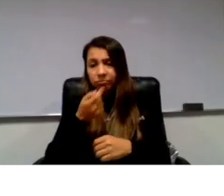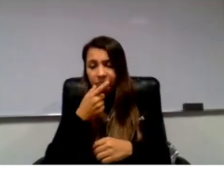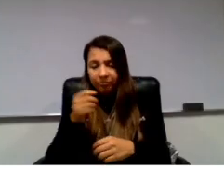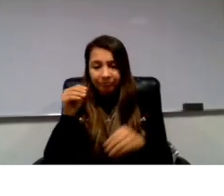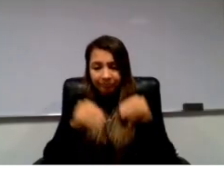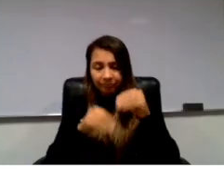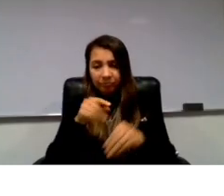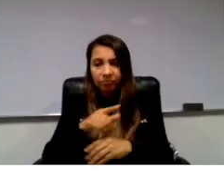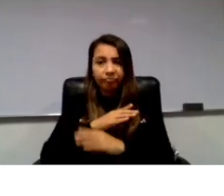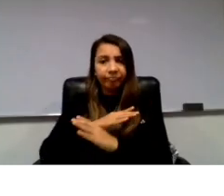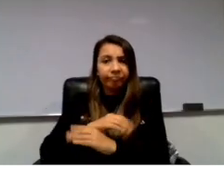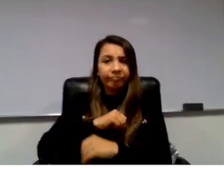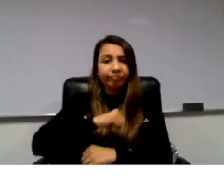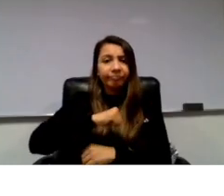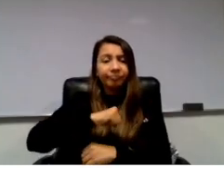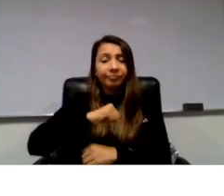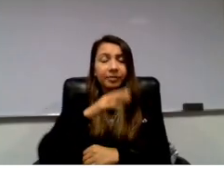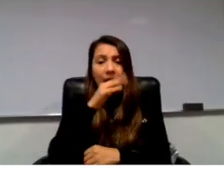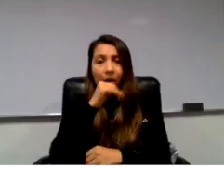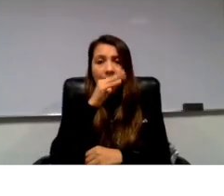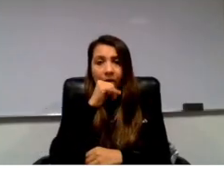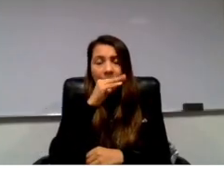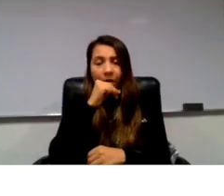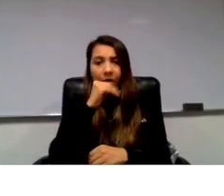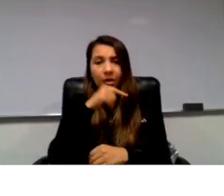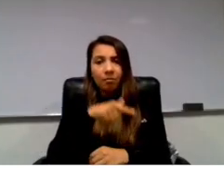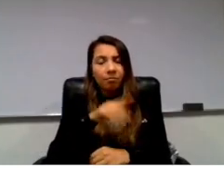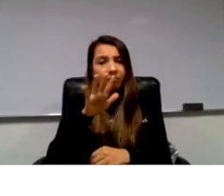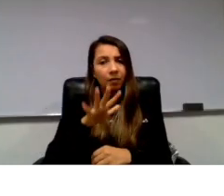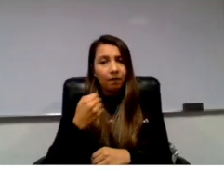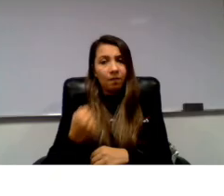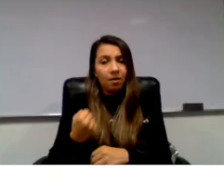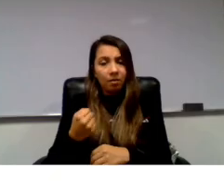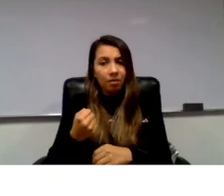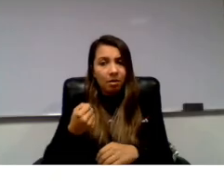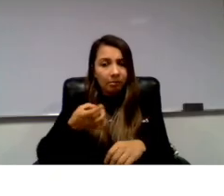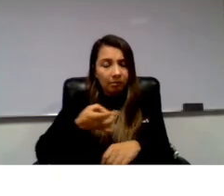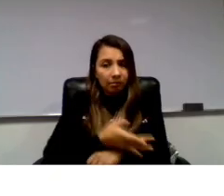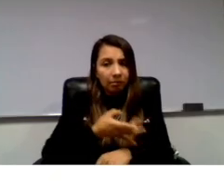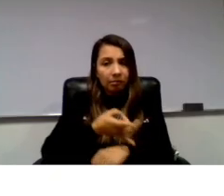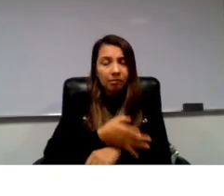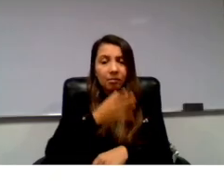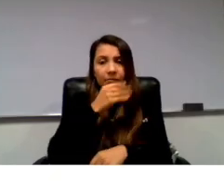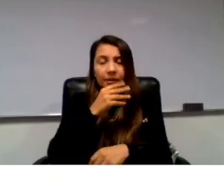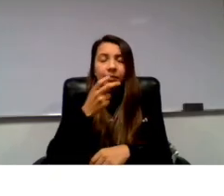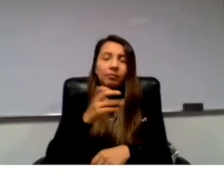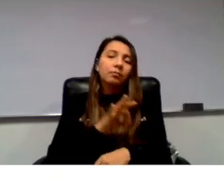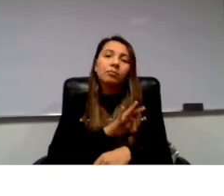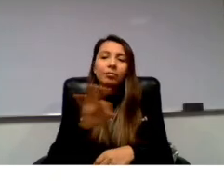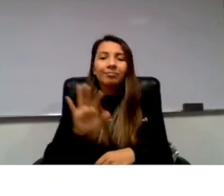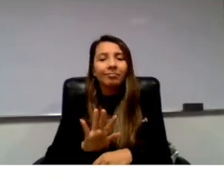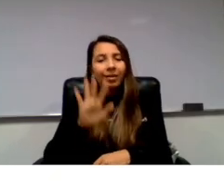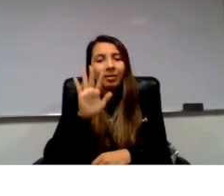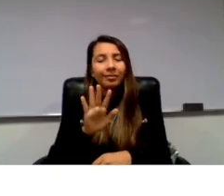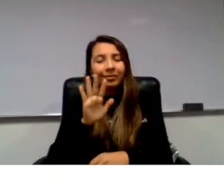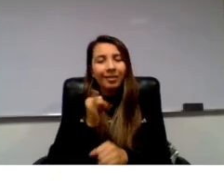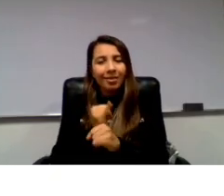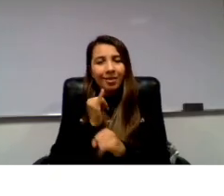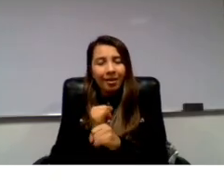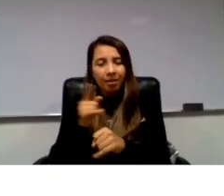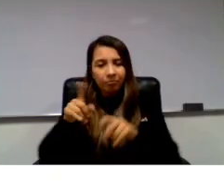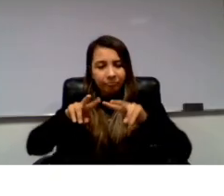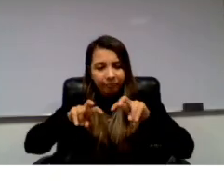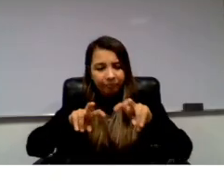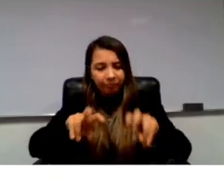entonces ese plásmido se puede transmitir, ahora sí que es como su internet, ¿no? Entre